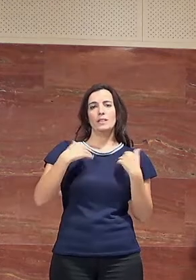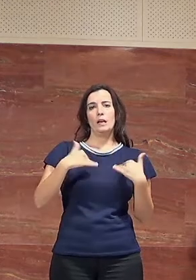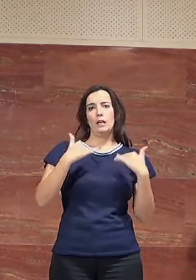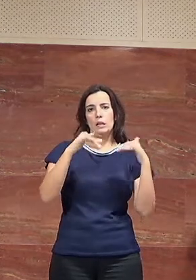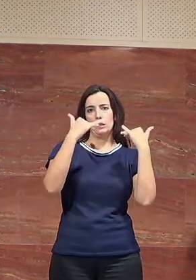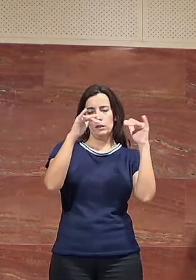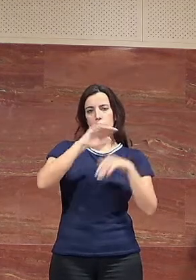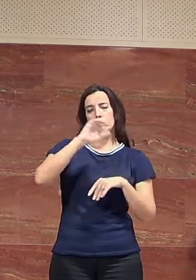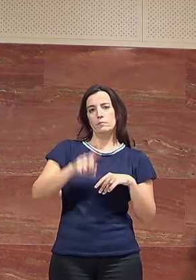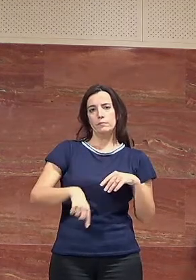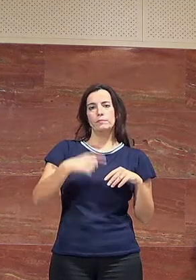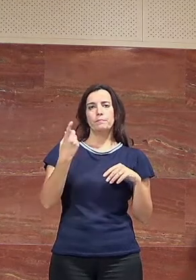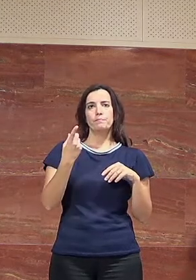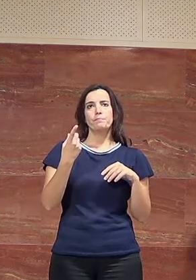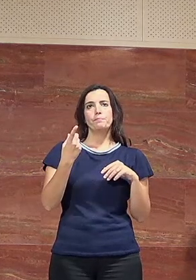establecíamos esos